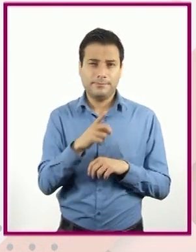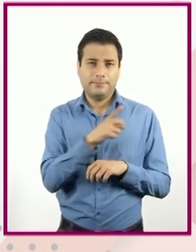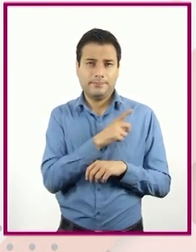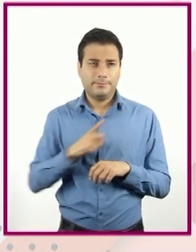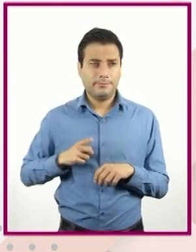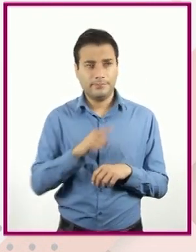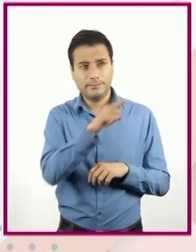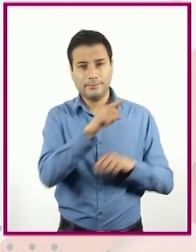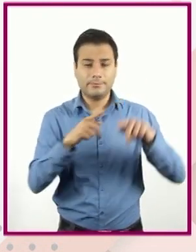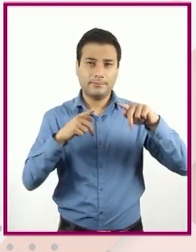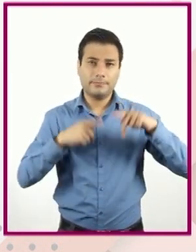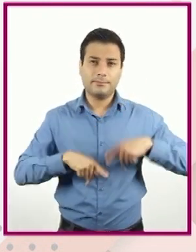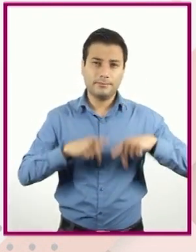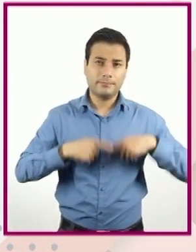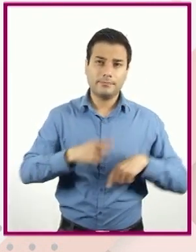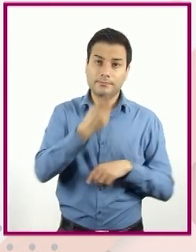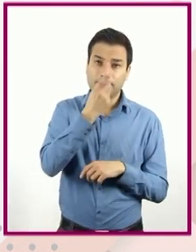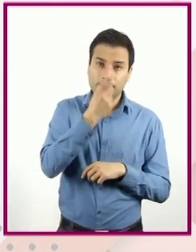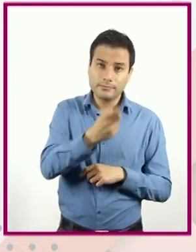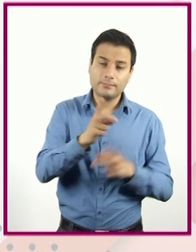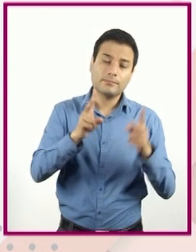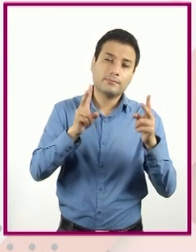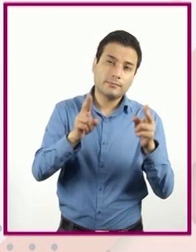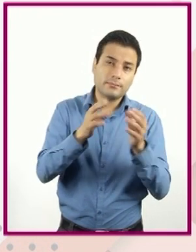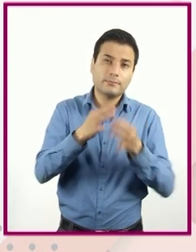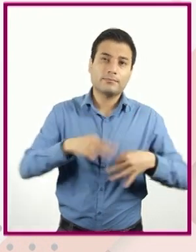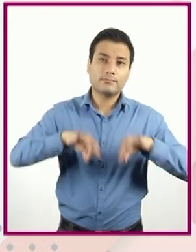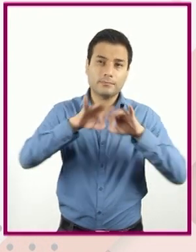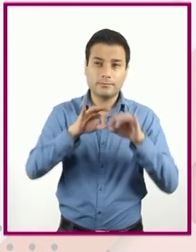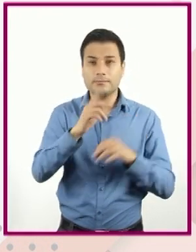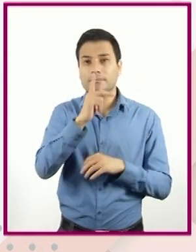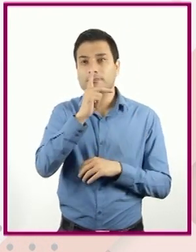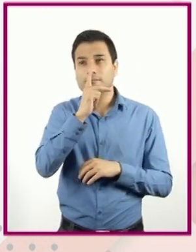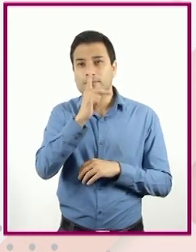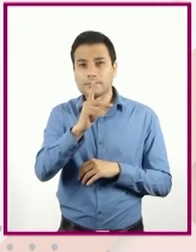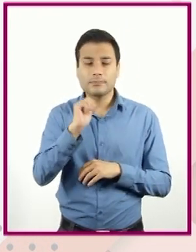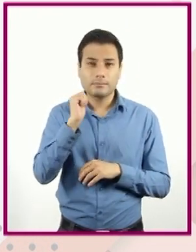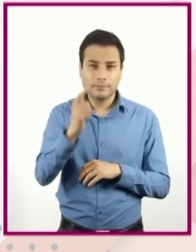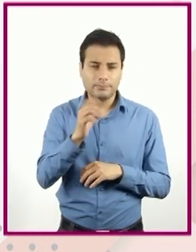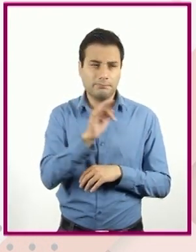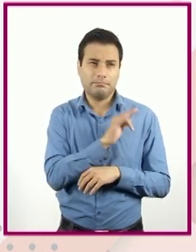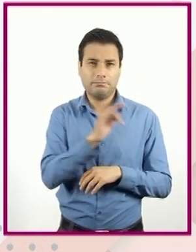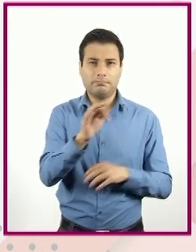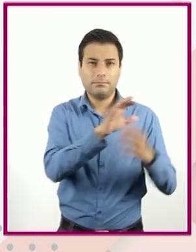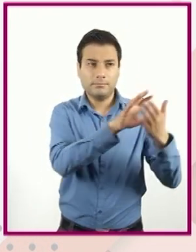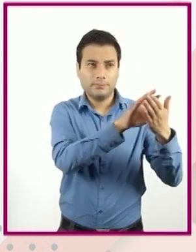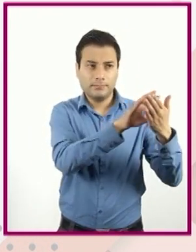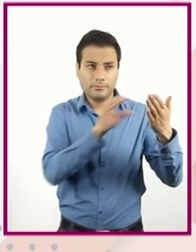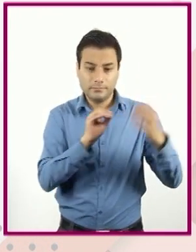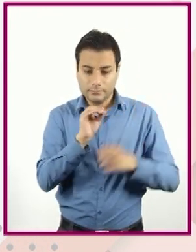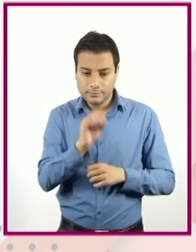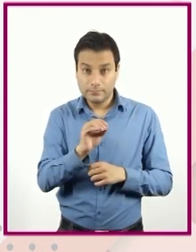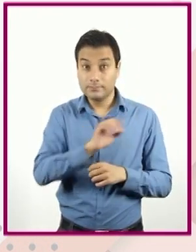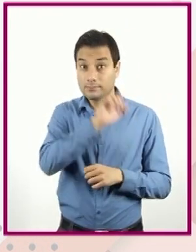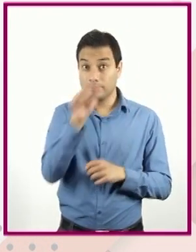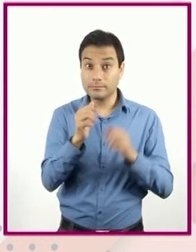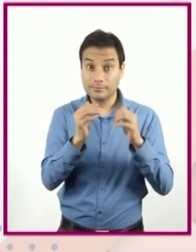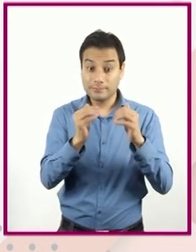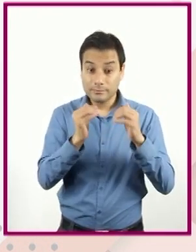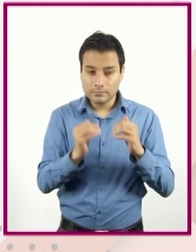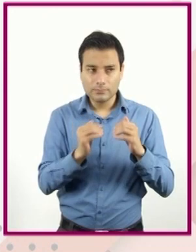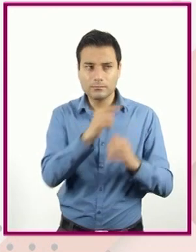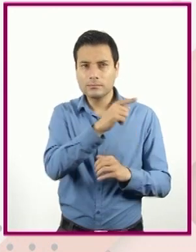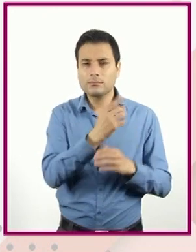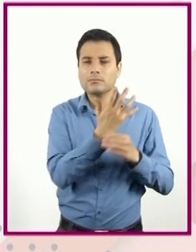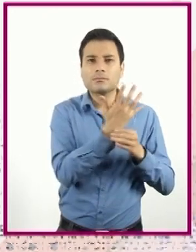autor, frases célebres o para una definición o concepto. Se debe indicar además la fuente de donde se obtuvo la